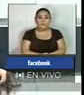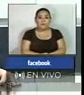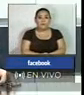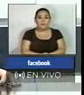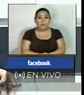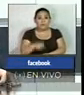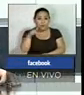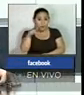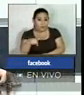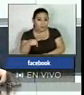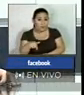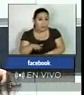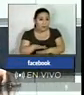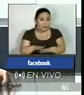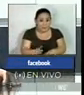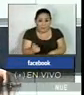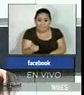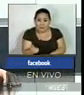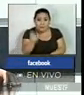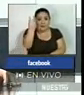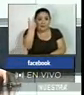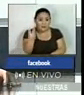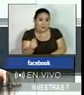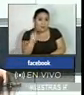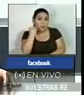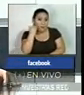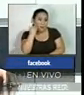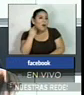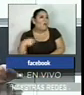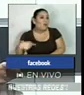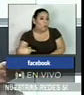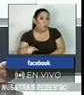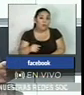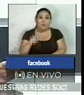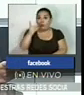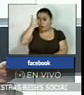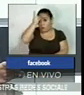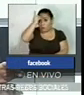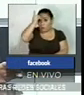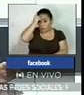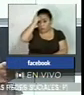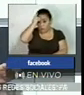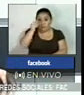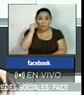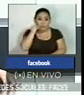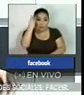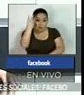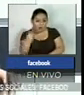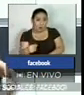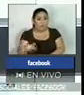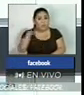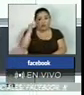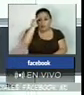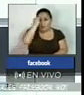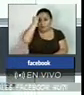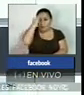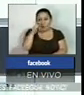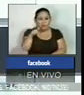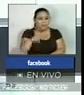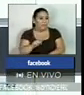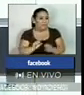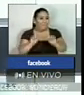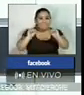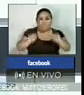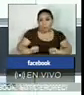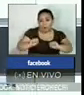Estamos muy cerca del Día de las Madres, es el día domingo, pero sabemos que hay condiciones que impiden que haya una fiesta,